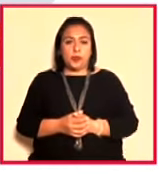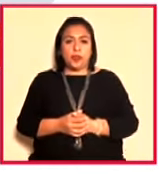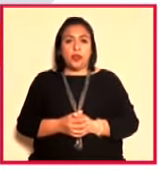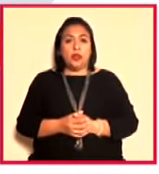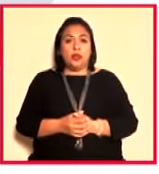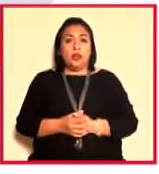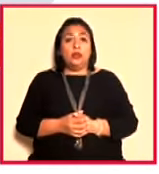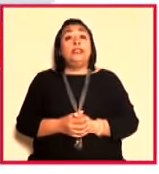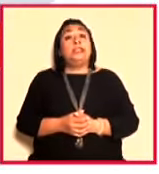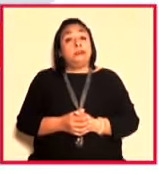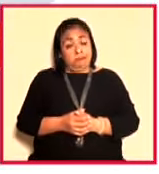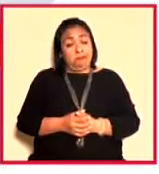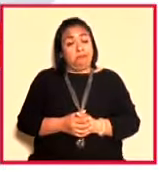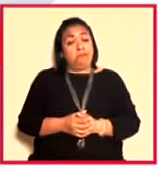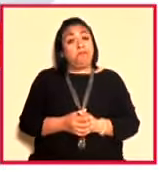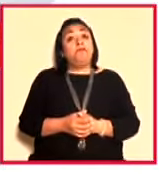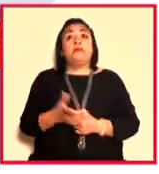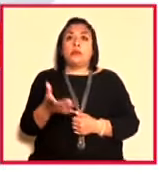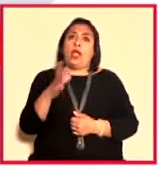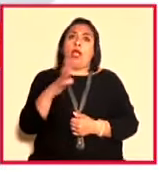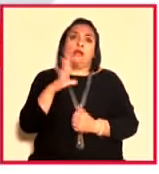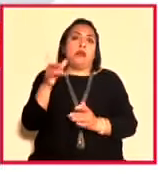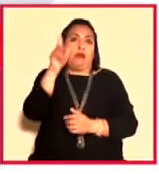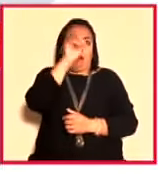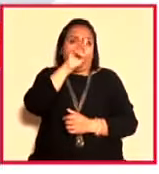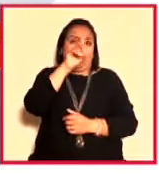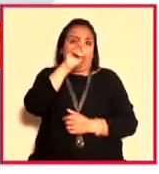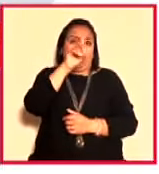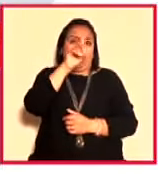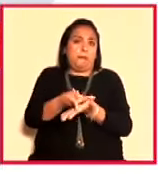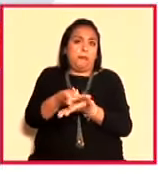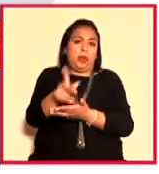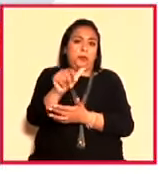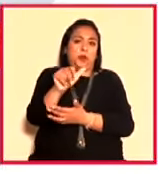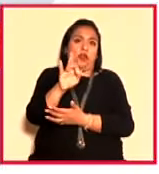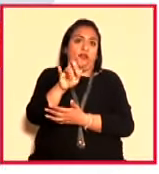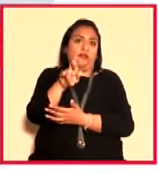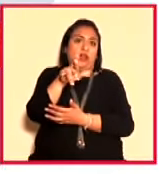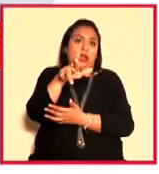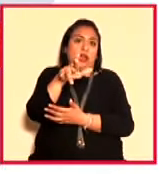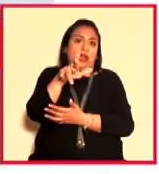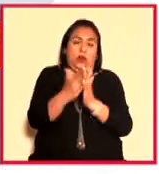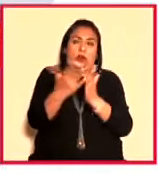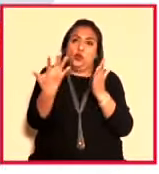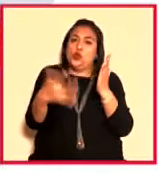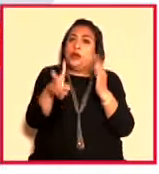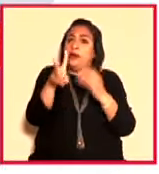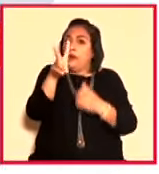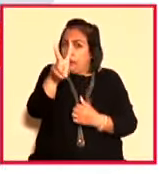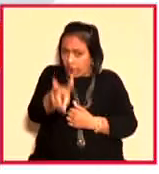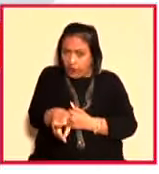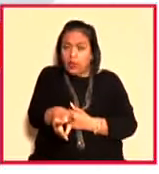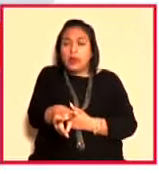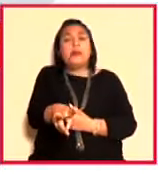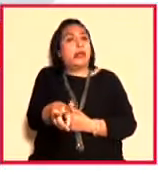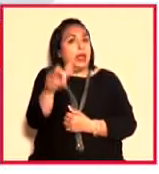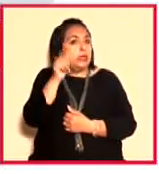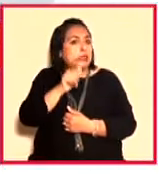Bueno, de ahí ya una recomendación. El premio Alfaguara realmente es siempre